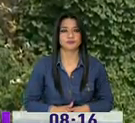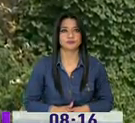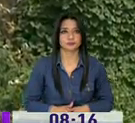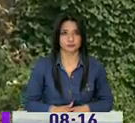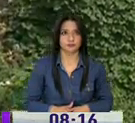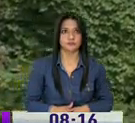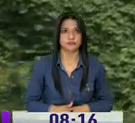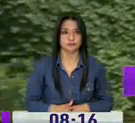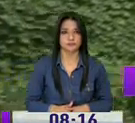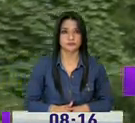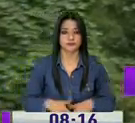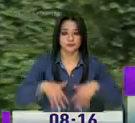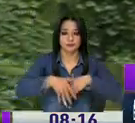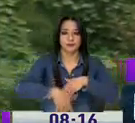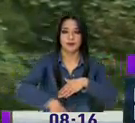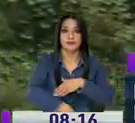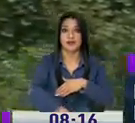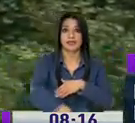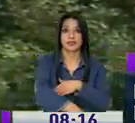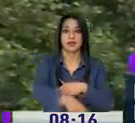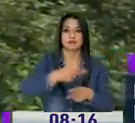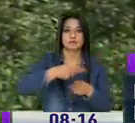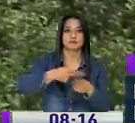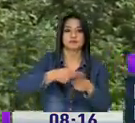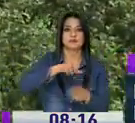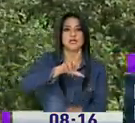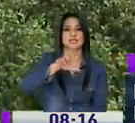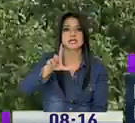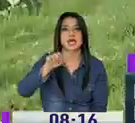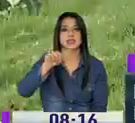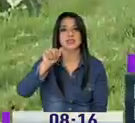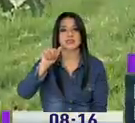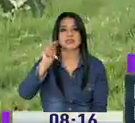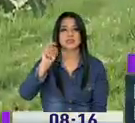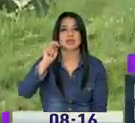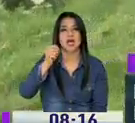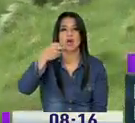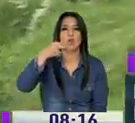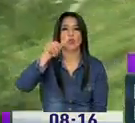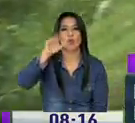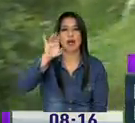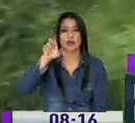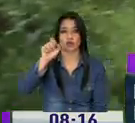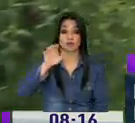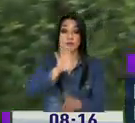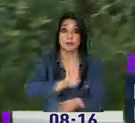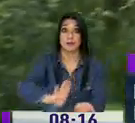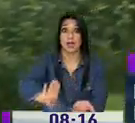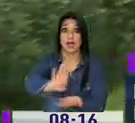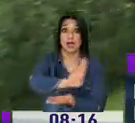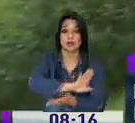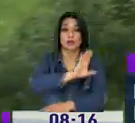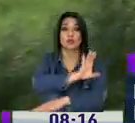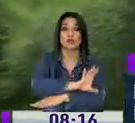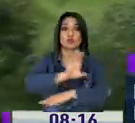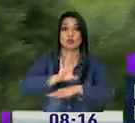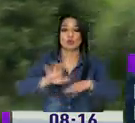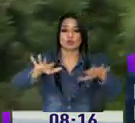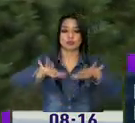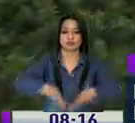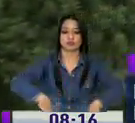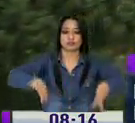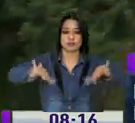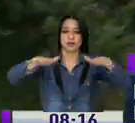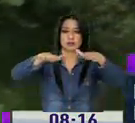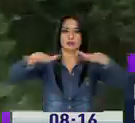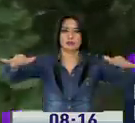se trata de la quebrada conocida como jana huaico que prácticamente atraviesa el barrio santa teresita de conocoto alto al oriente